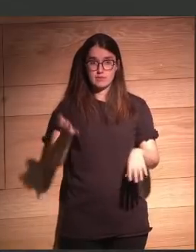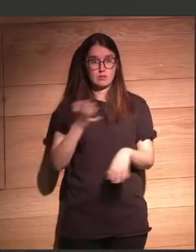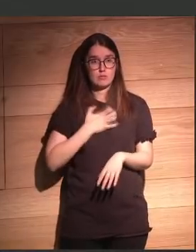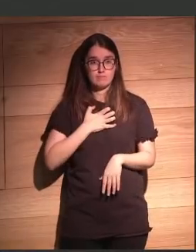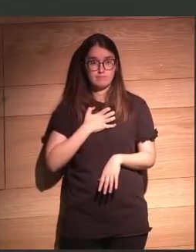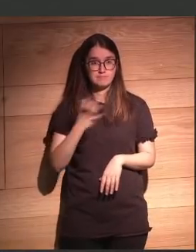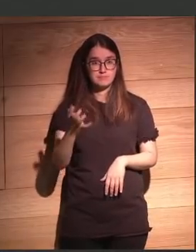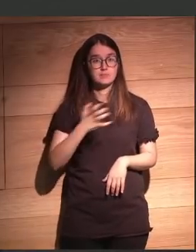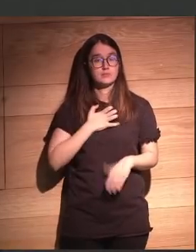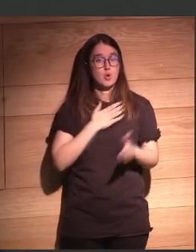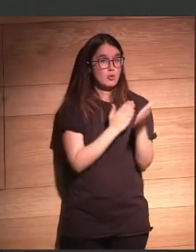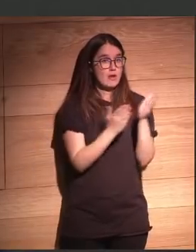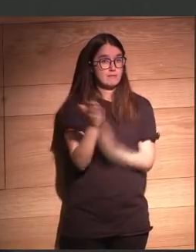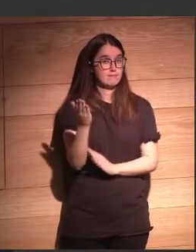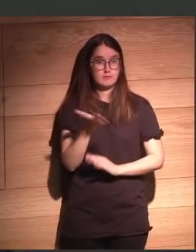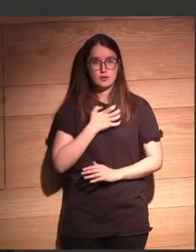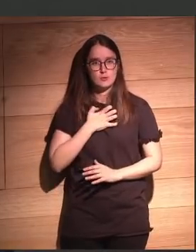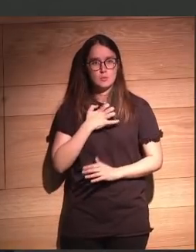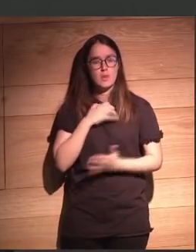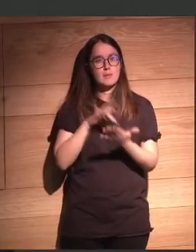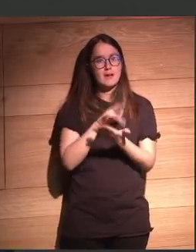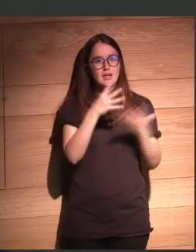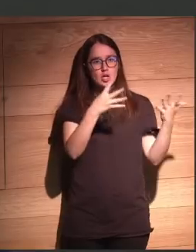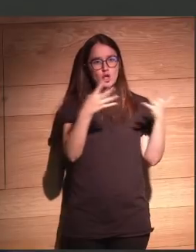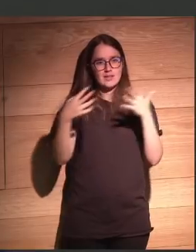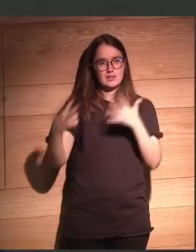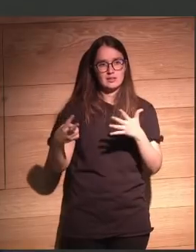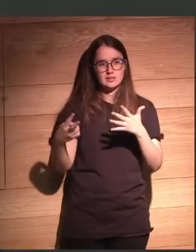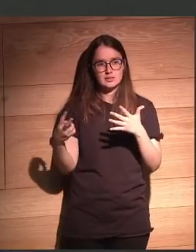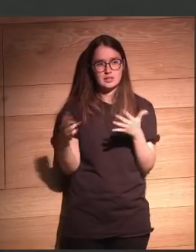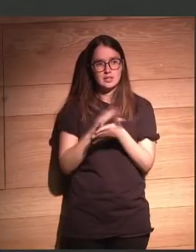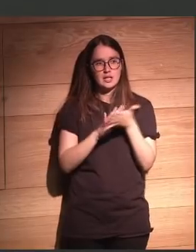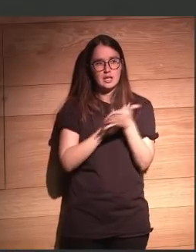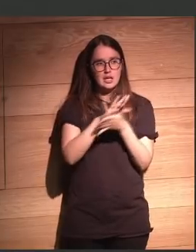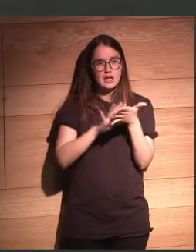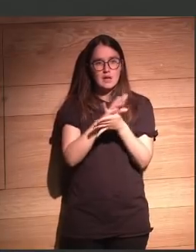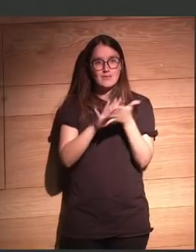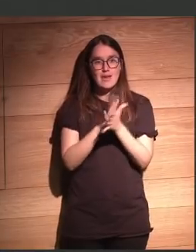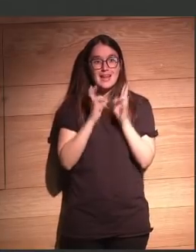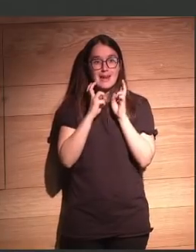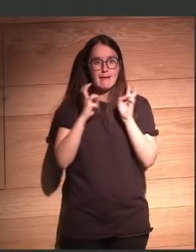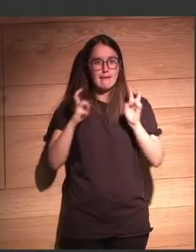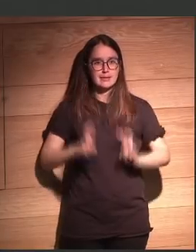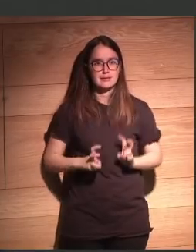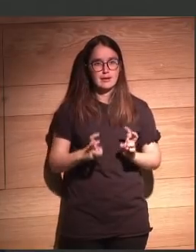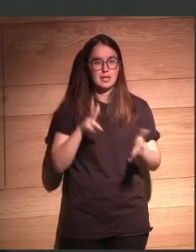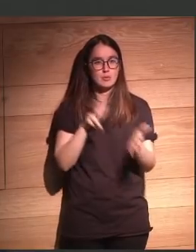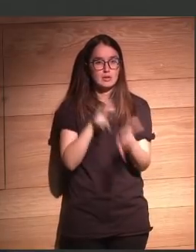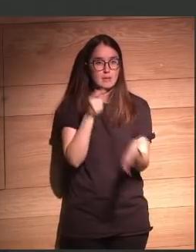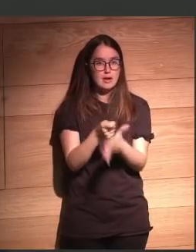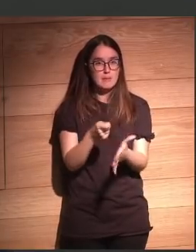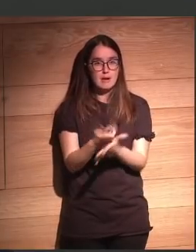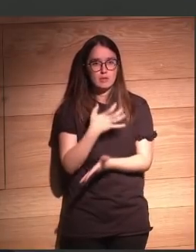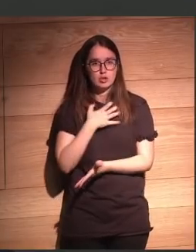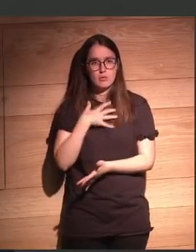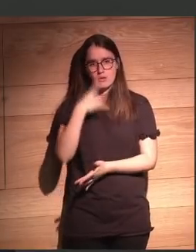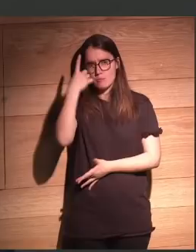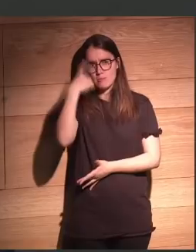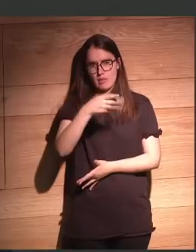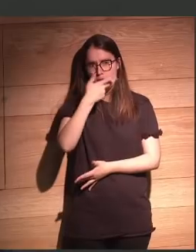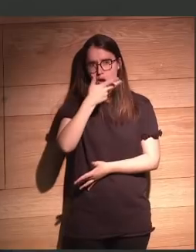una vivienda, como una alternativa de vivienda. En la página 97 nos habla del estrés de no poder pagar la hipoteca, que bien lo